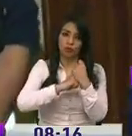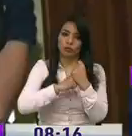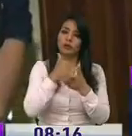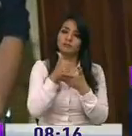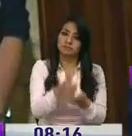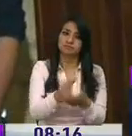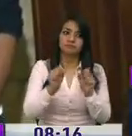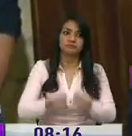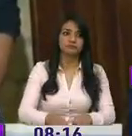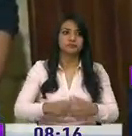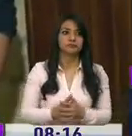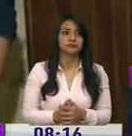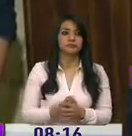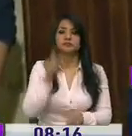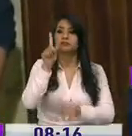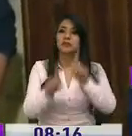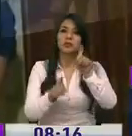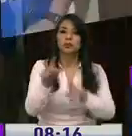robert tal vez alguna duda desde estudios